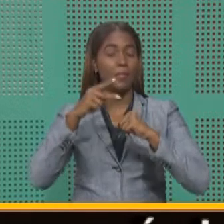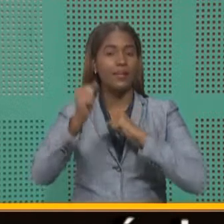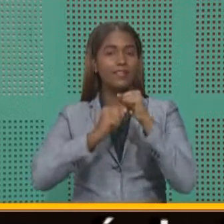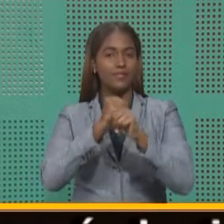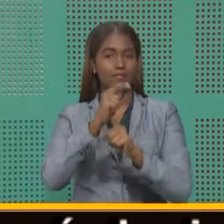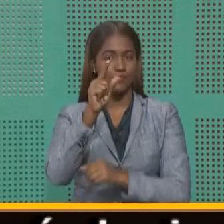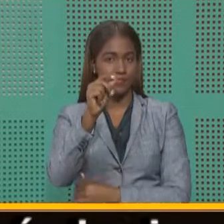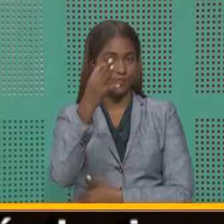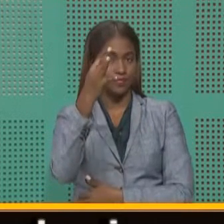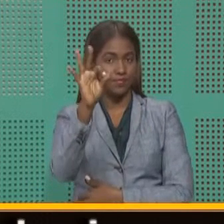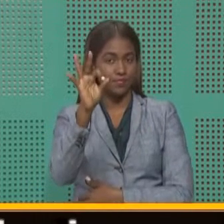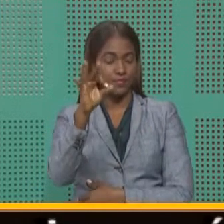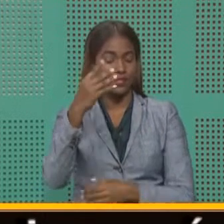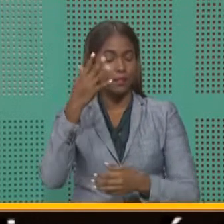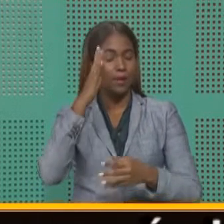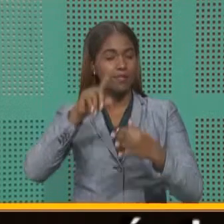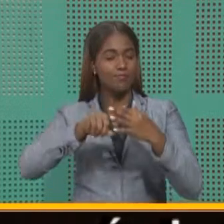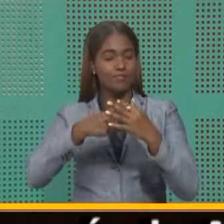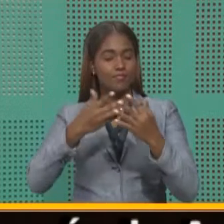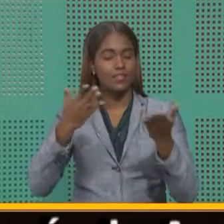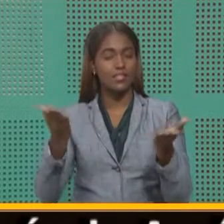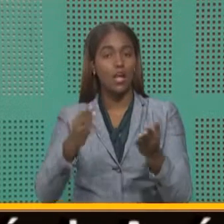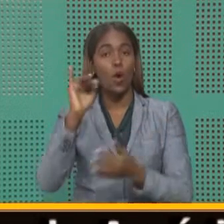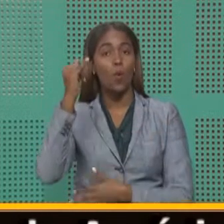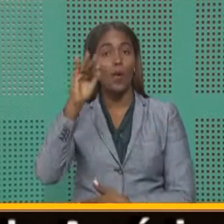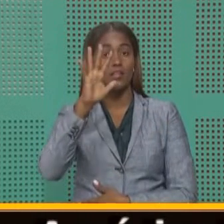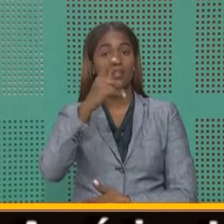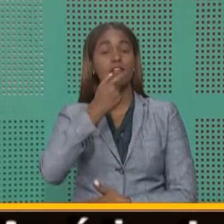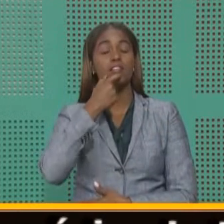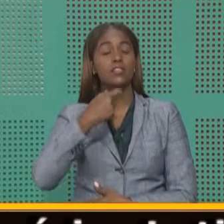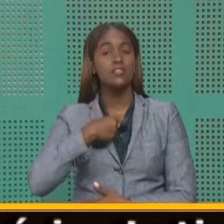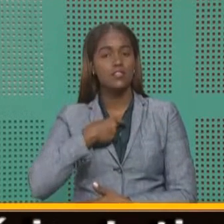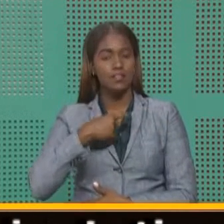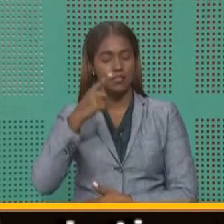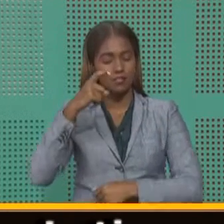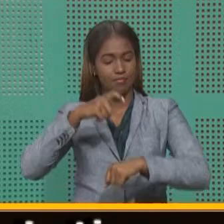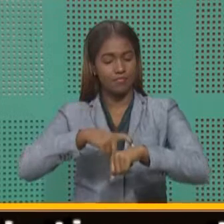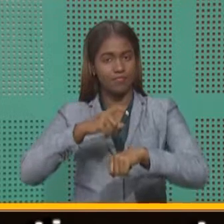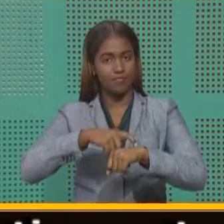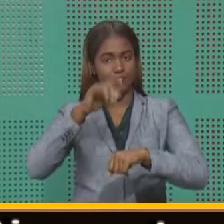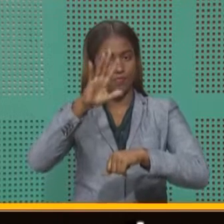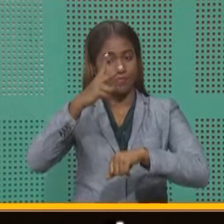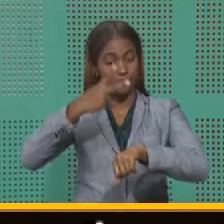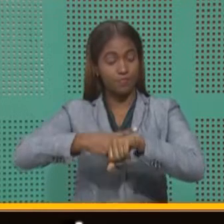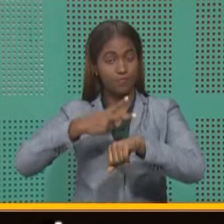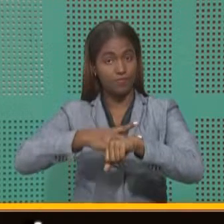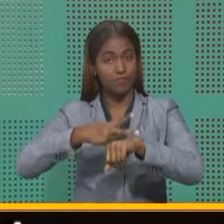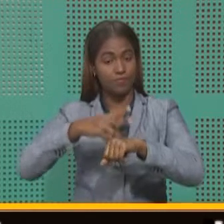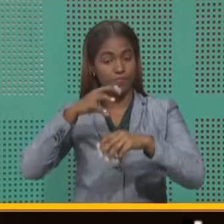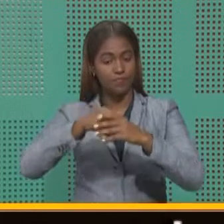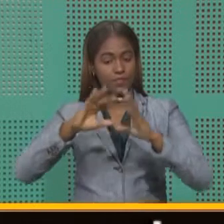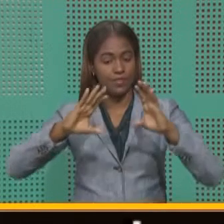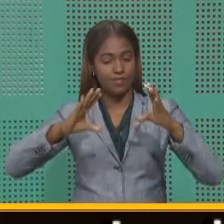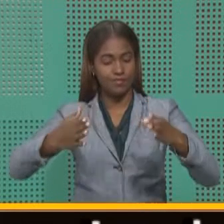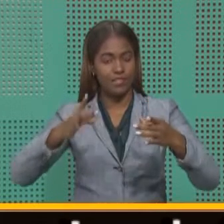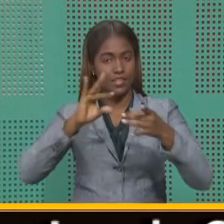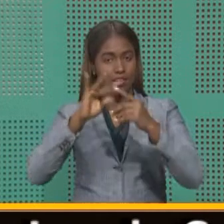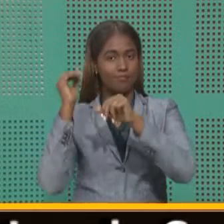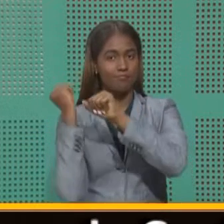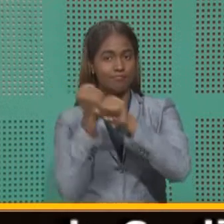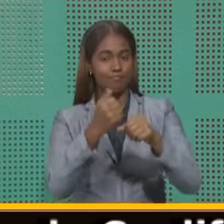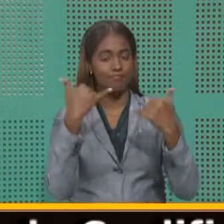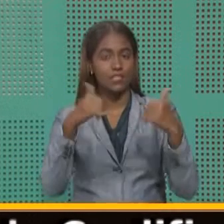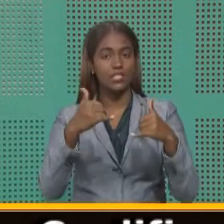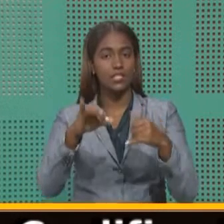2019 inaugurarse este jueves 5 de diciembre a las 5 de la tarde en el estadio de béisbol